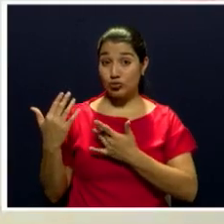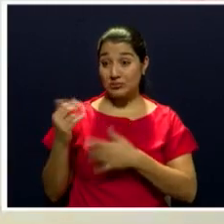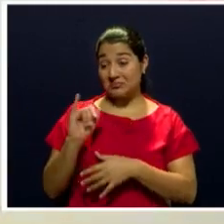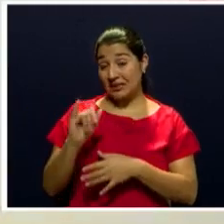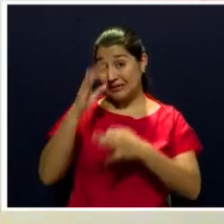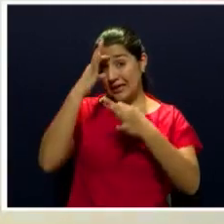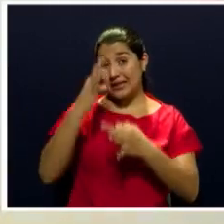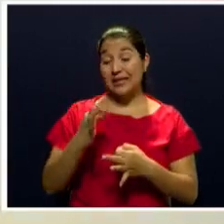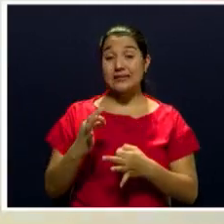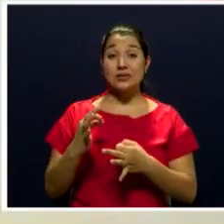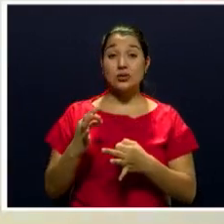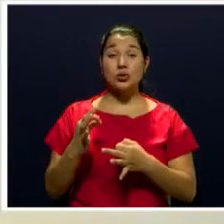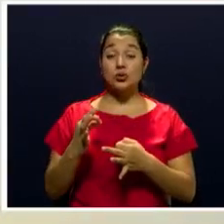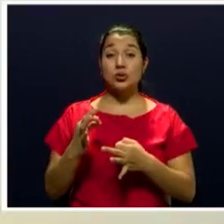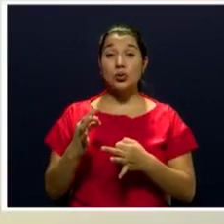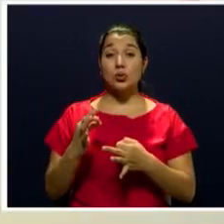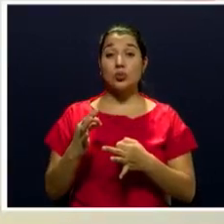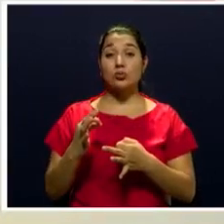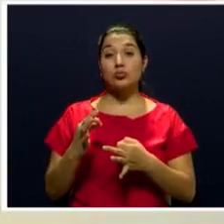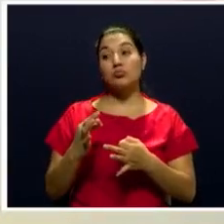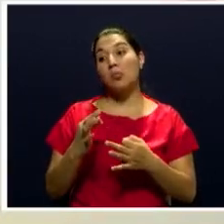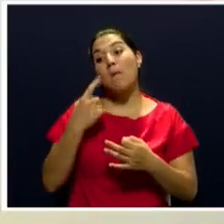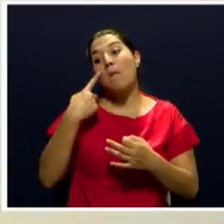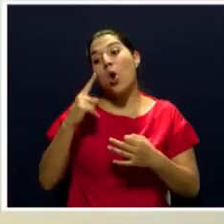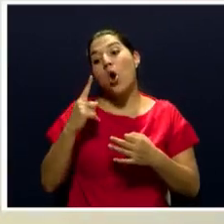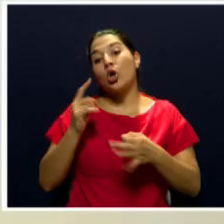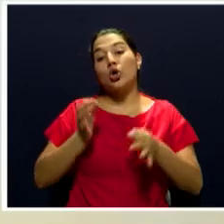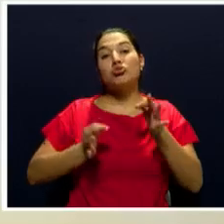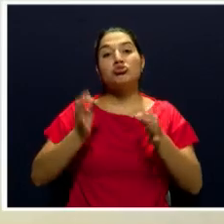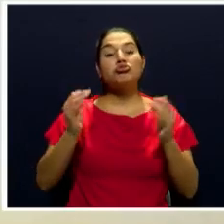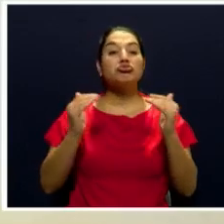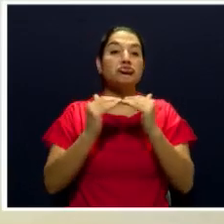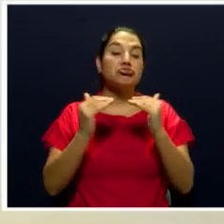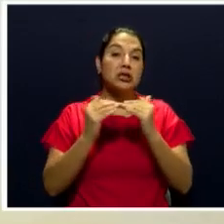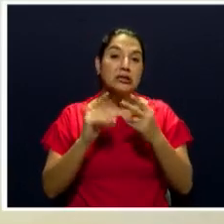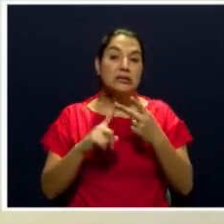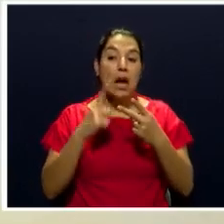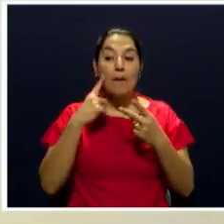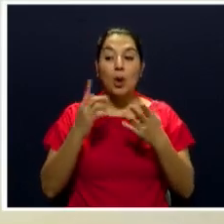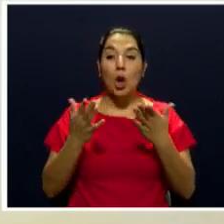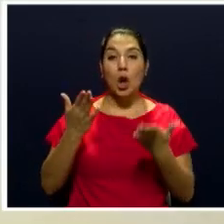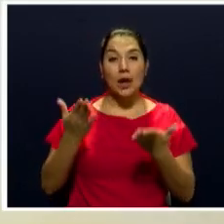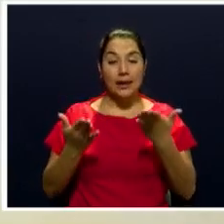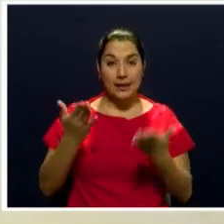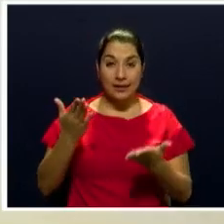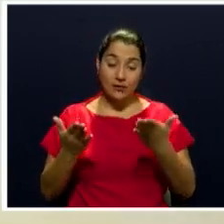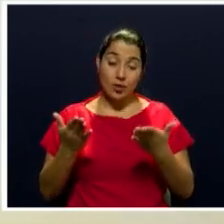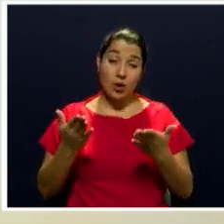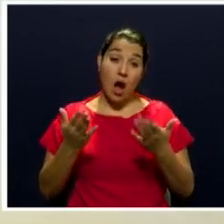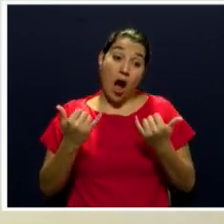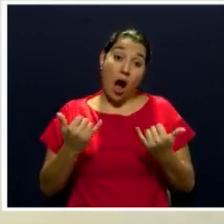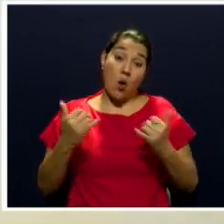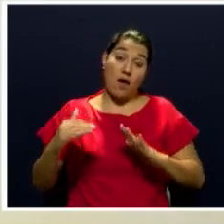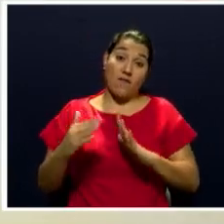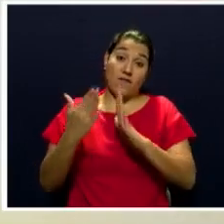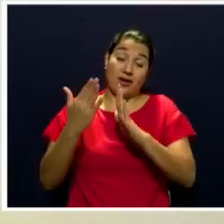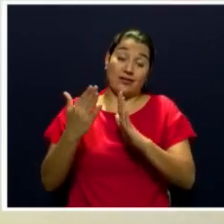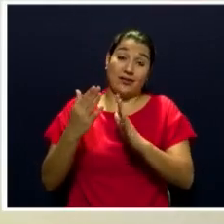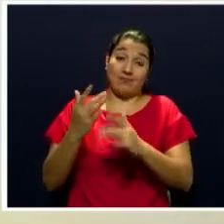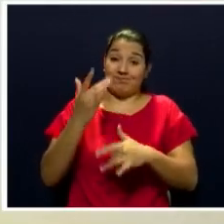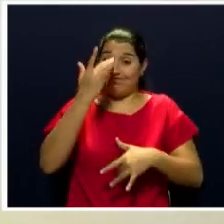medida pues es un tema también de justicia, es un tema del equilibrio que corresponde en una situación como una